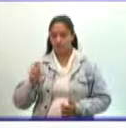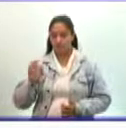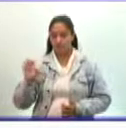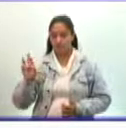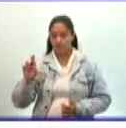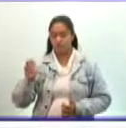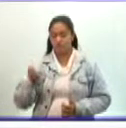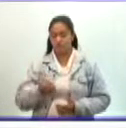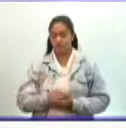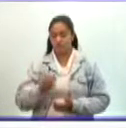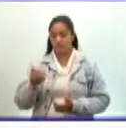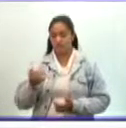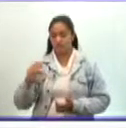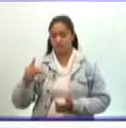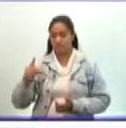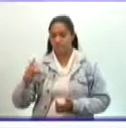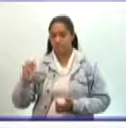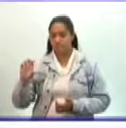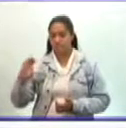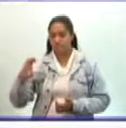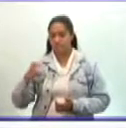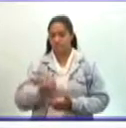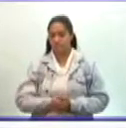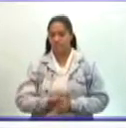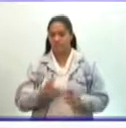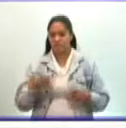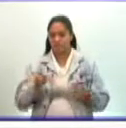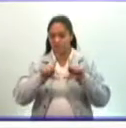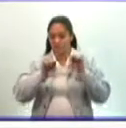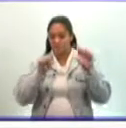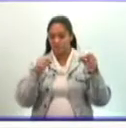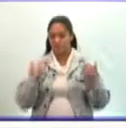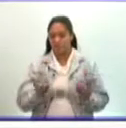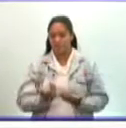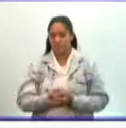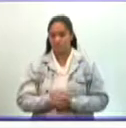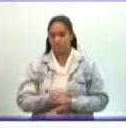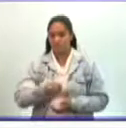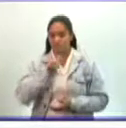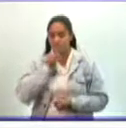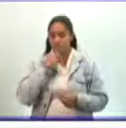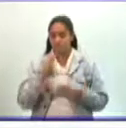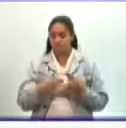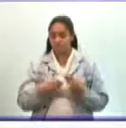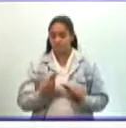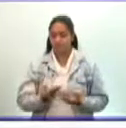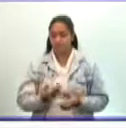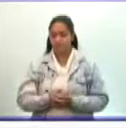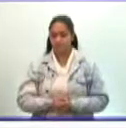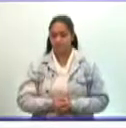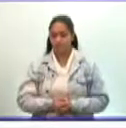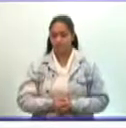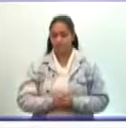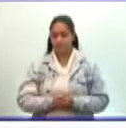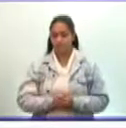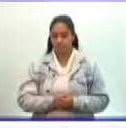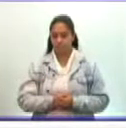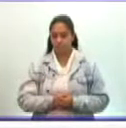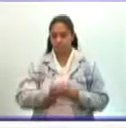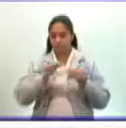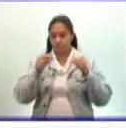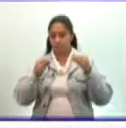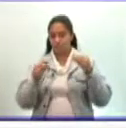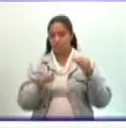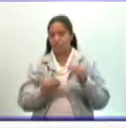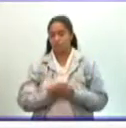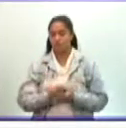Tienes que identificar qué cuadrilátero es para luego utilizar la ecuación correspondiente para el cálculo